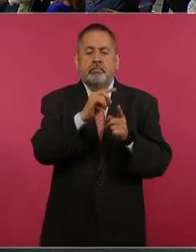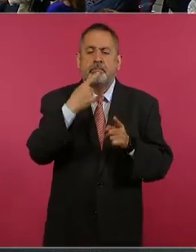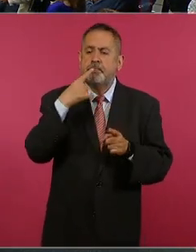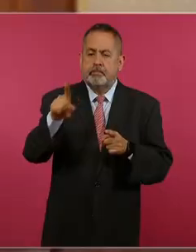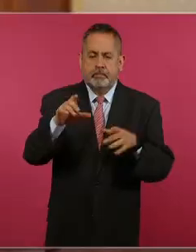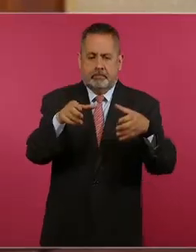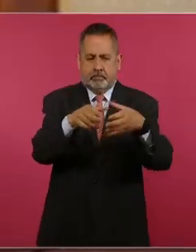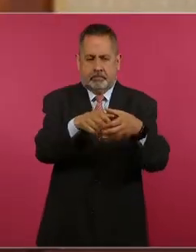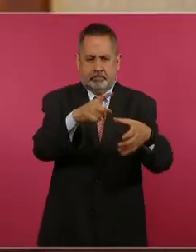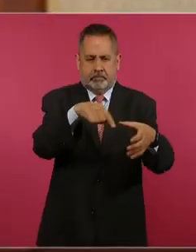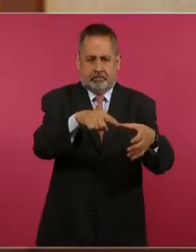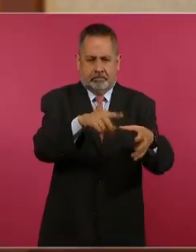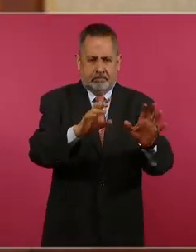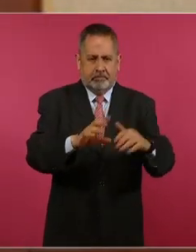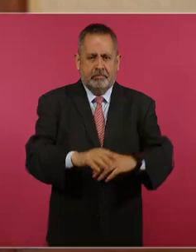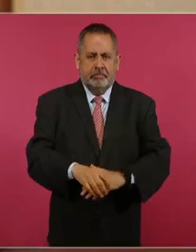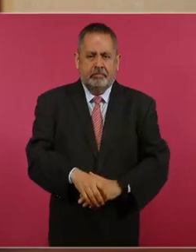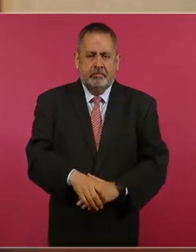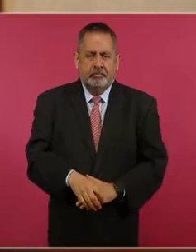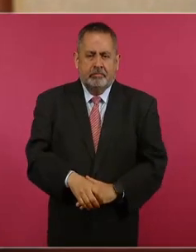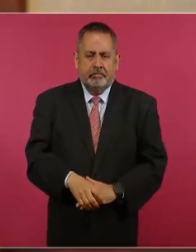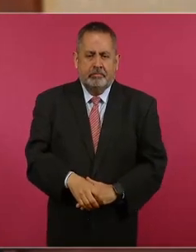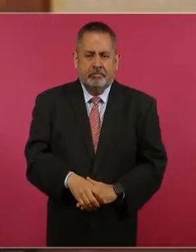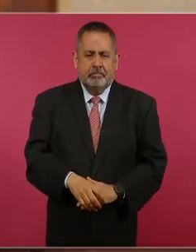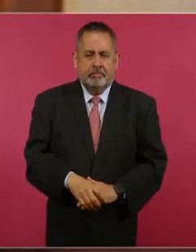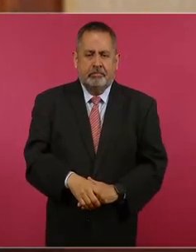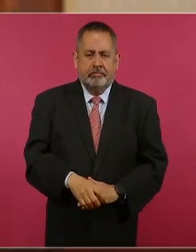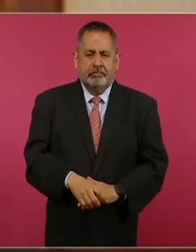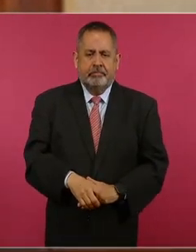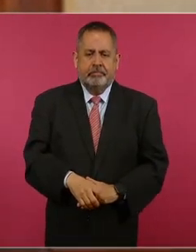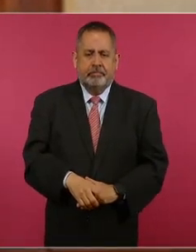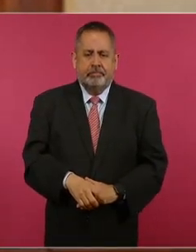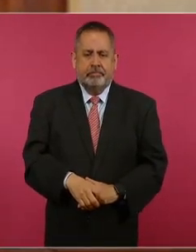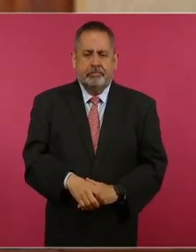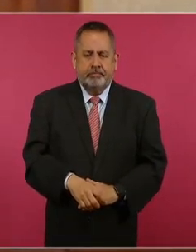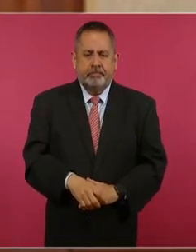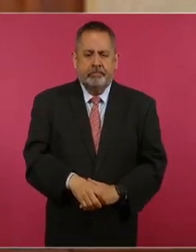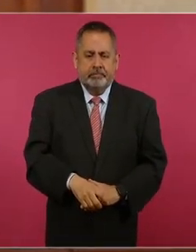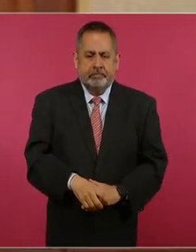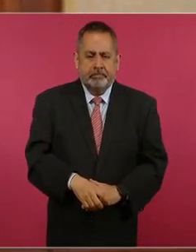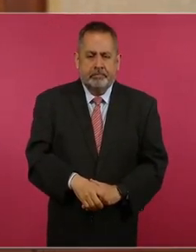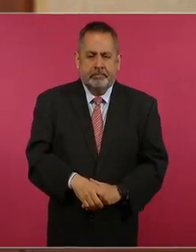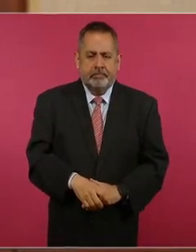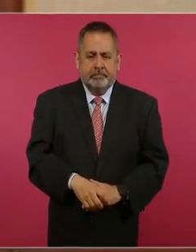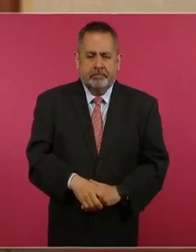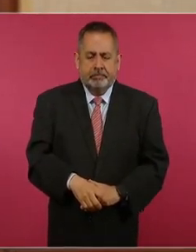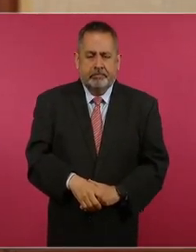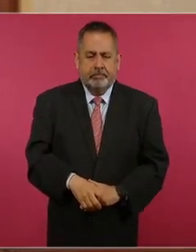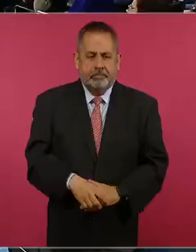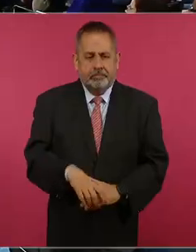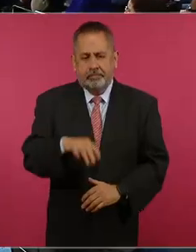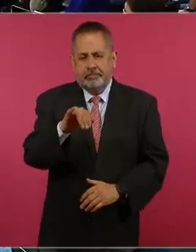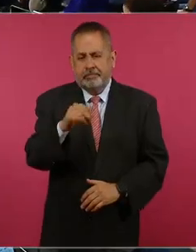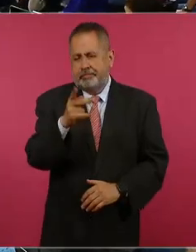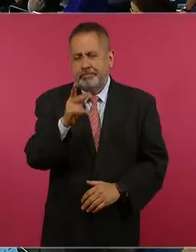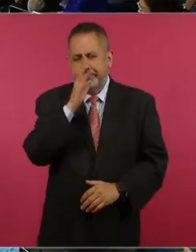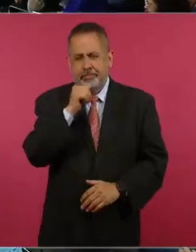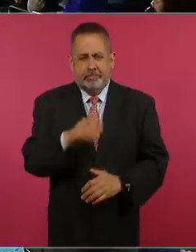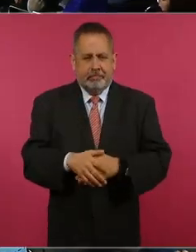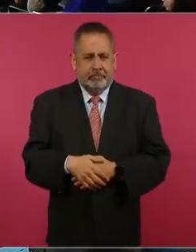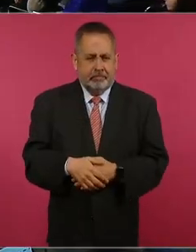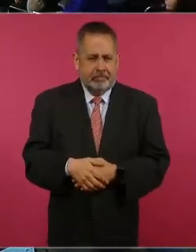se queja un partido o algún actor político. Sí, en ese momento sí. Sí, pero antes no. Previamente, pues no.